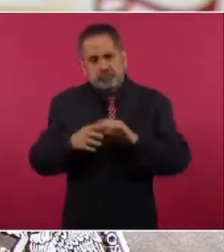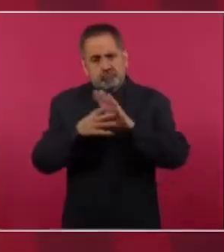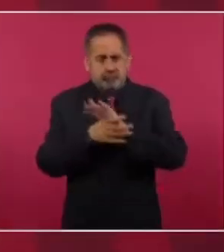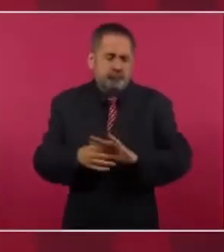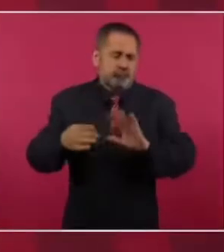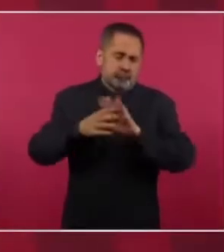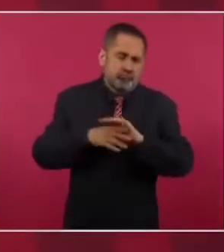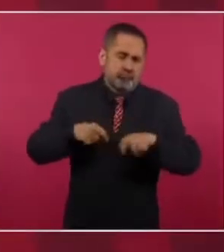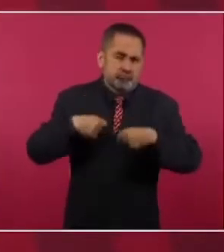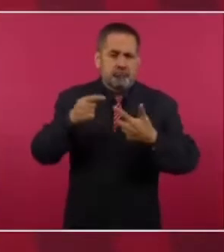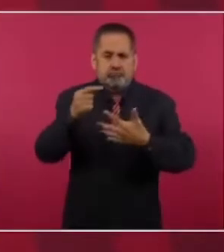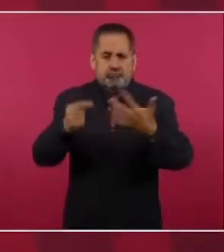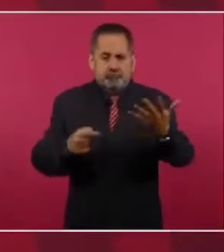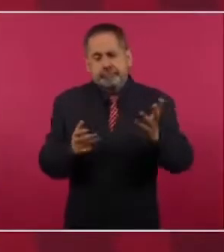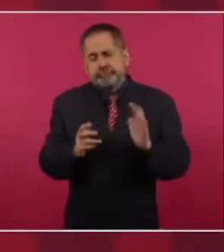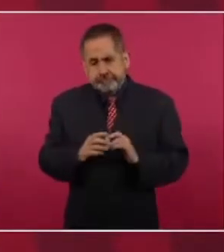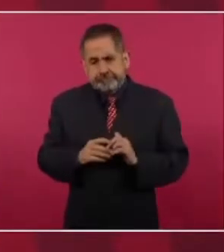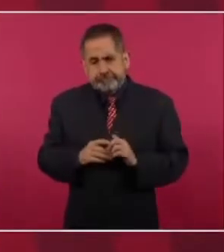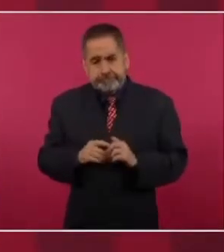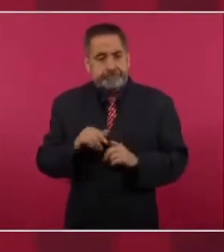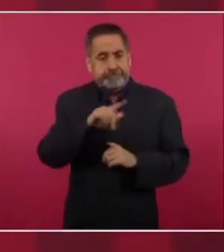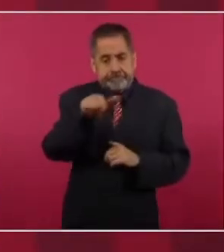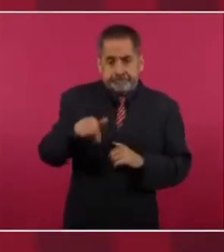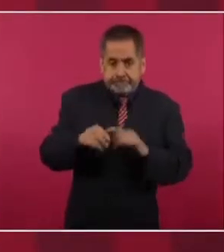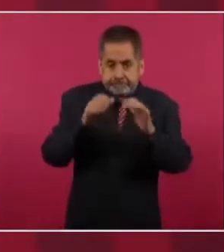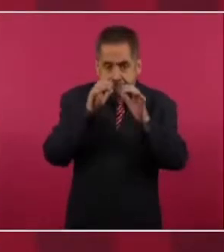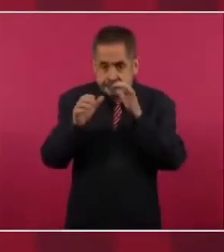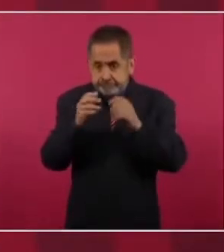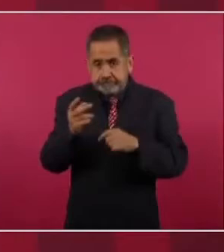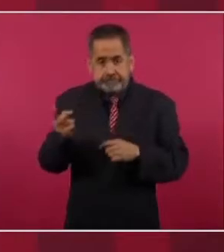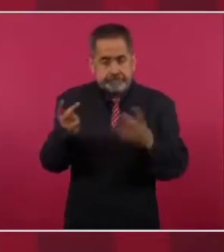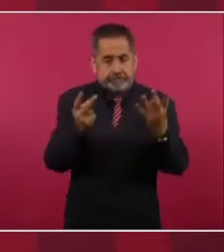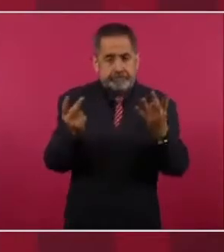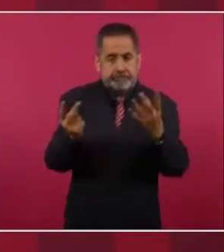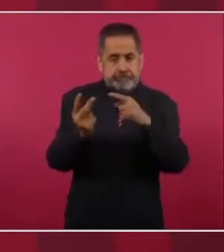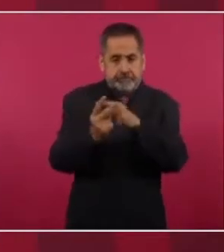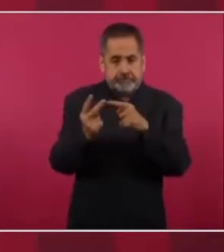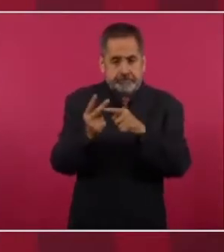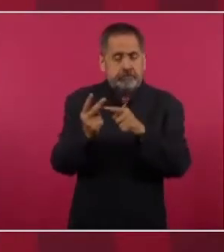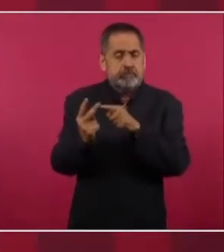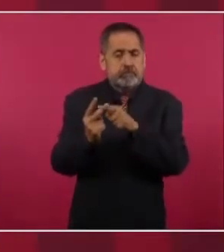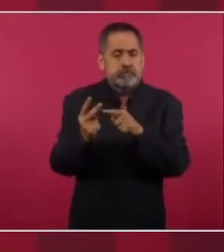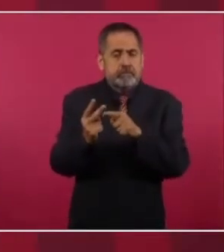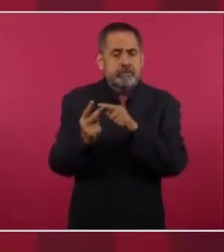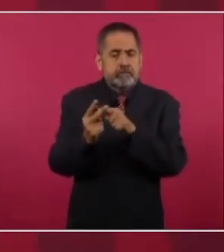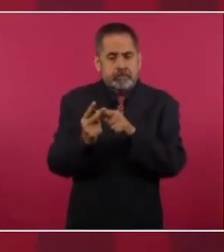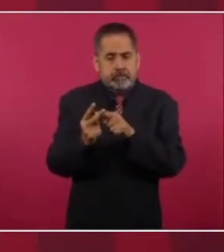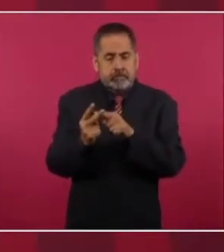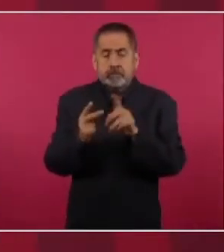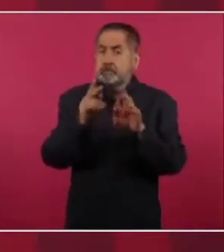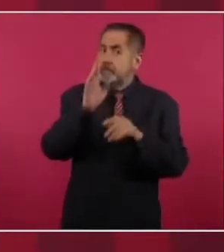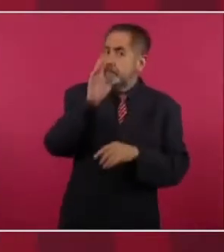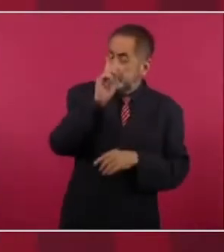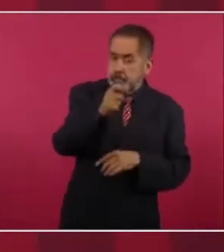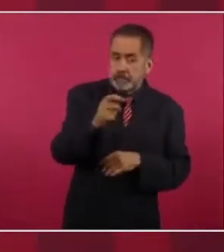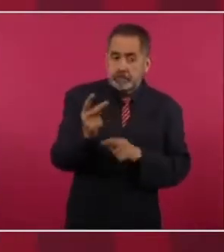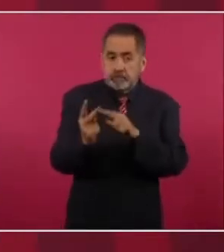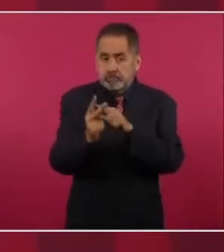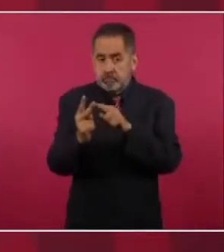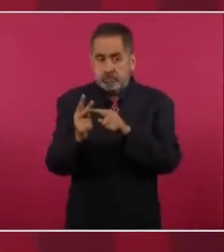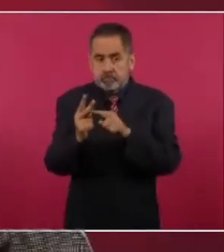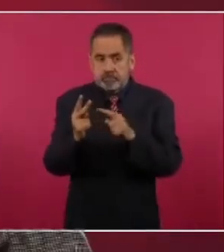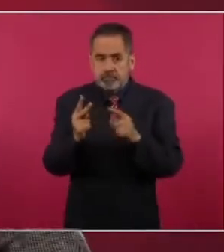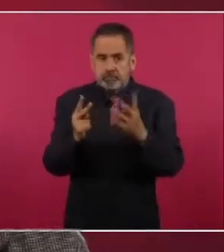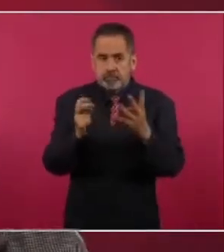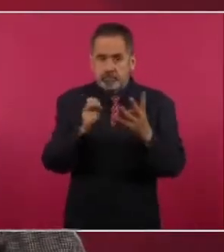impresiones. Sin embargo, después la comunicación de estas 2 últimas asistentes, que por cierto no había